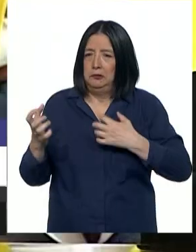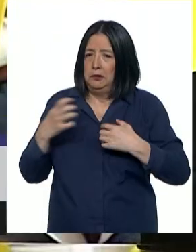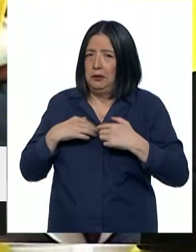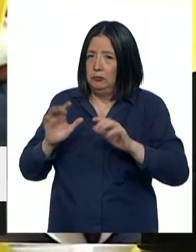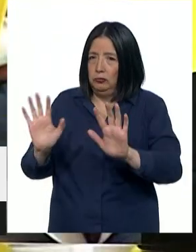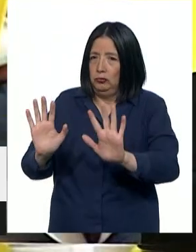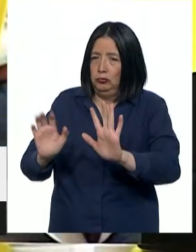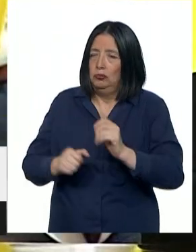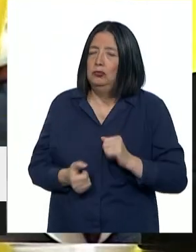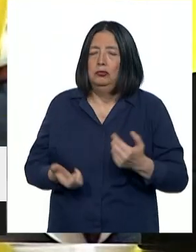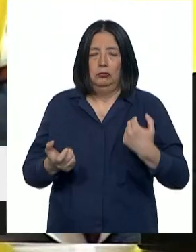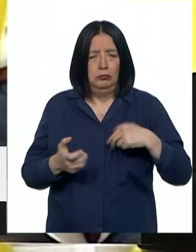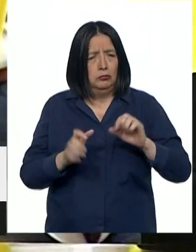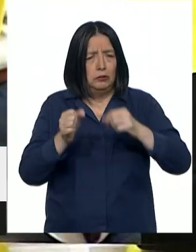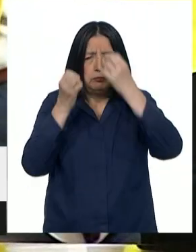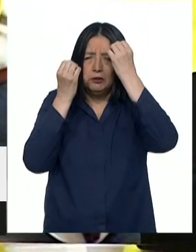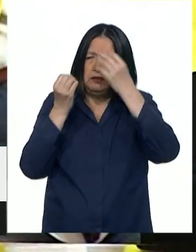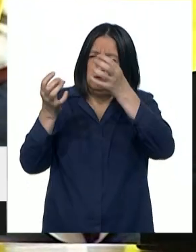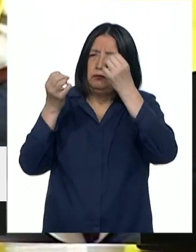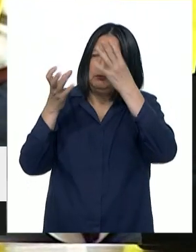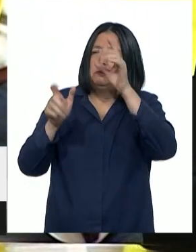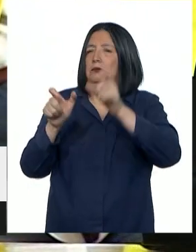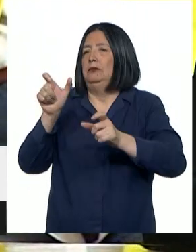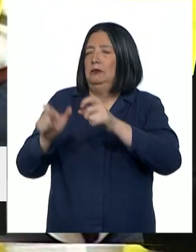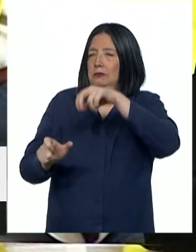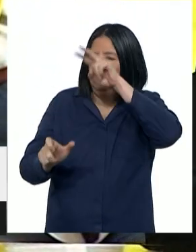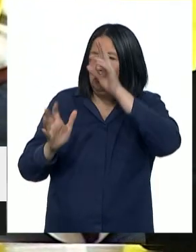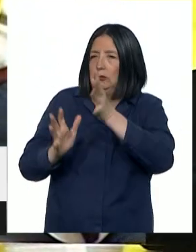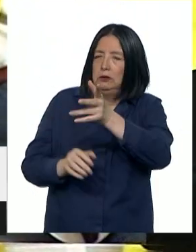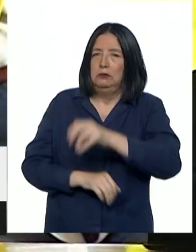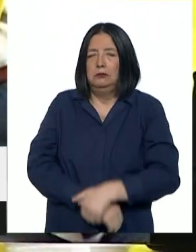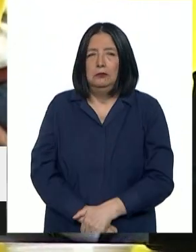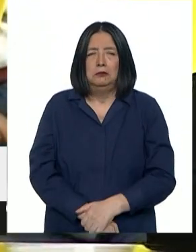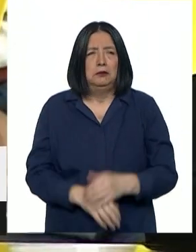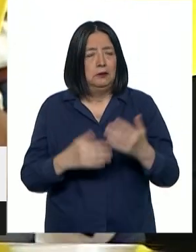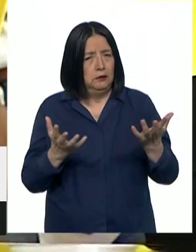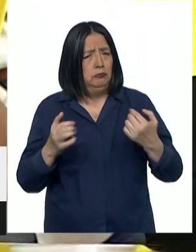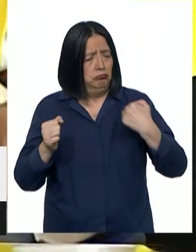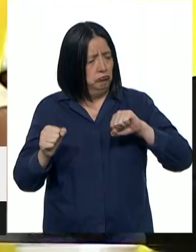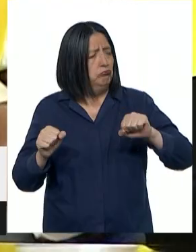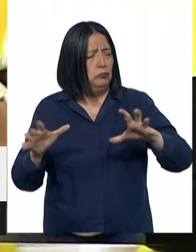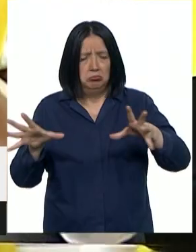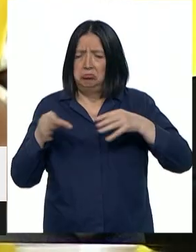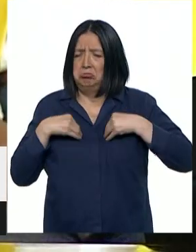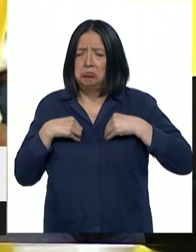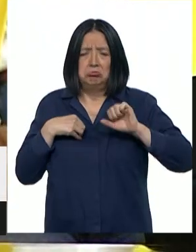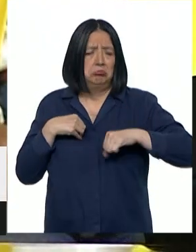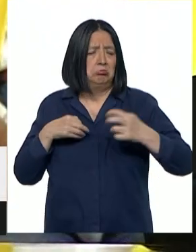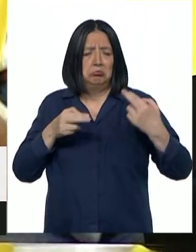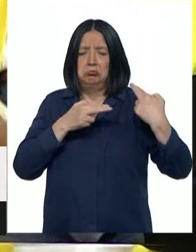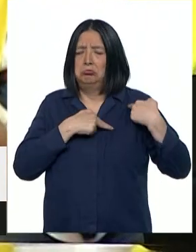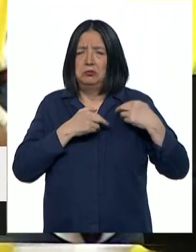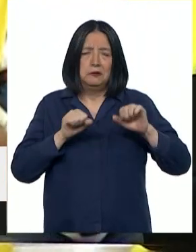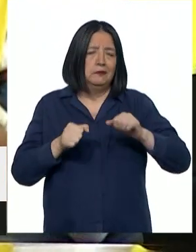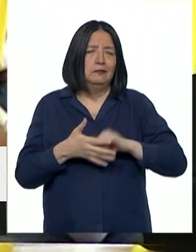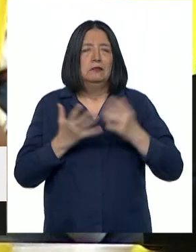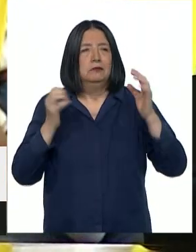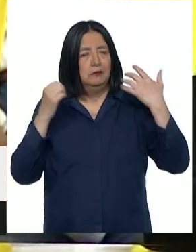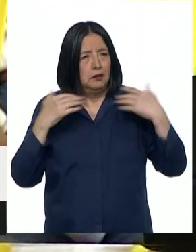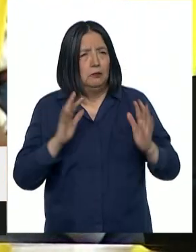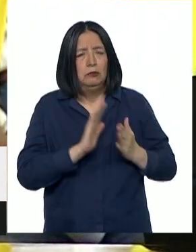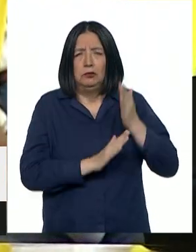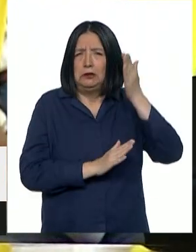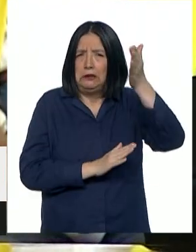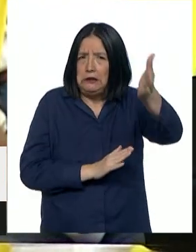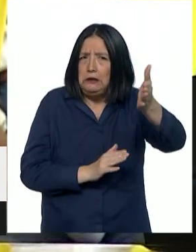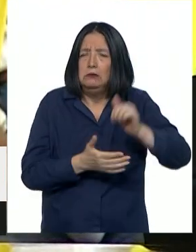quejando, estamos informando a la población peruana que asumimos inmediatamente. Hemos llegado con